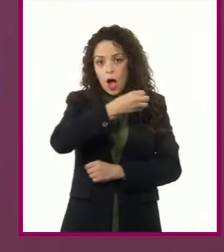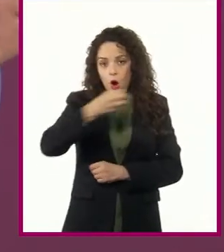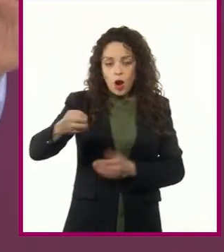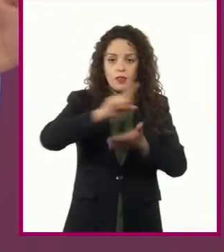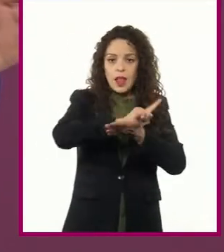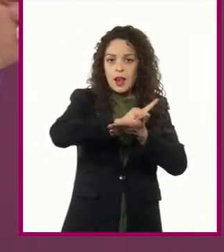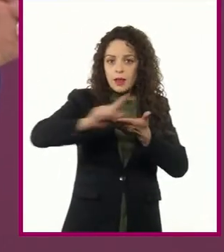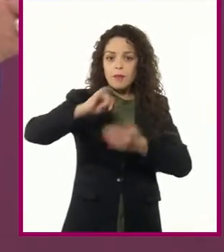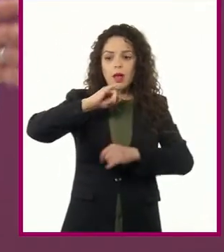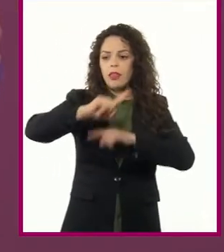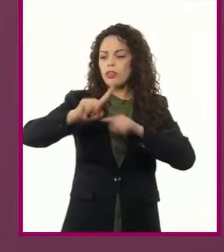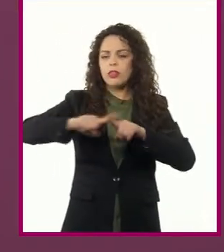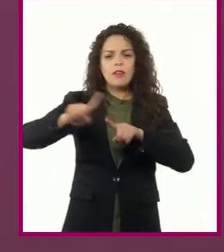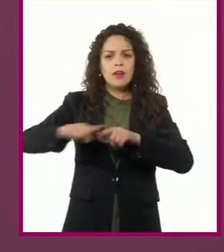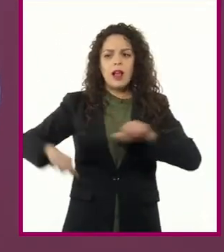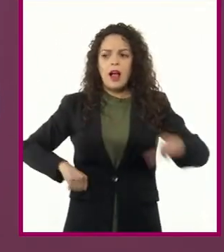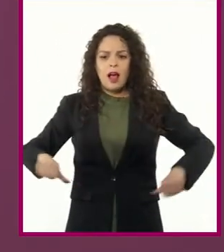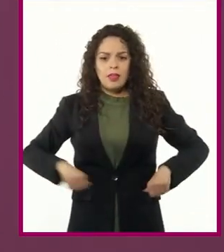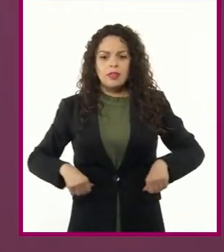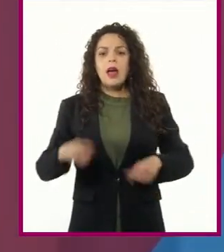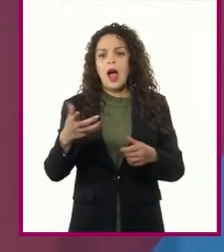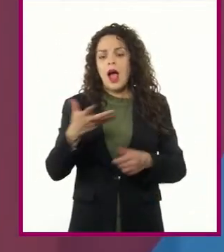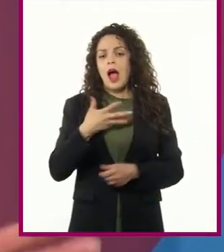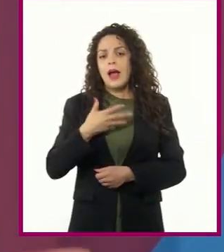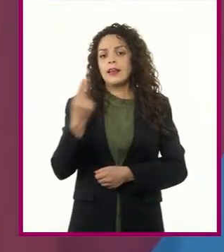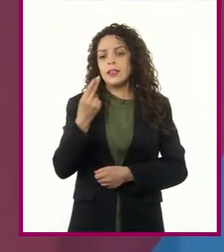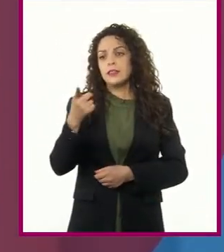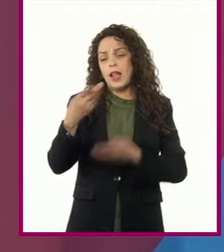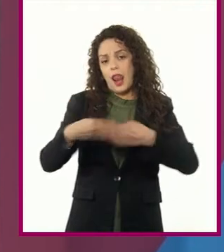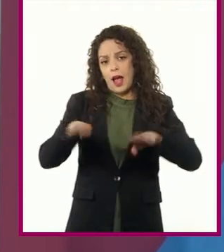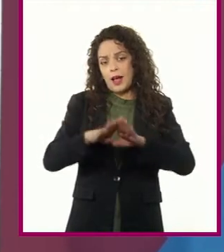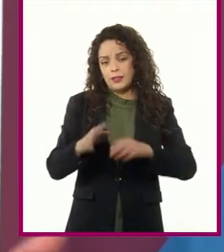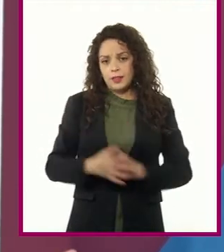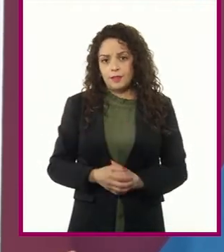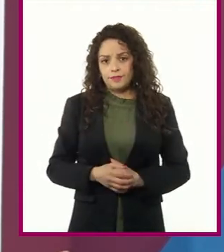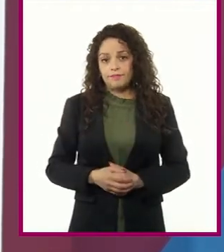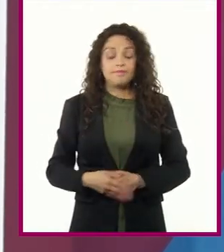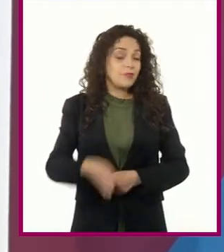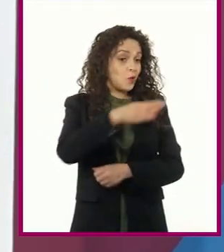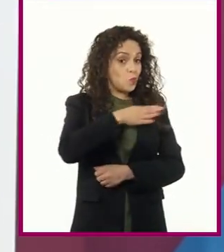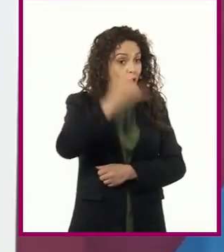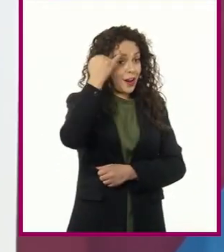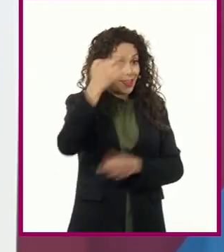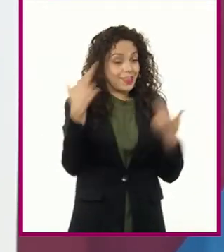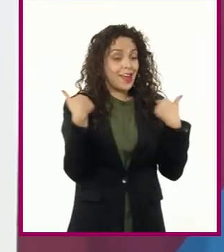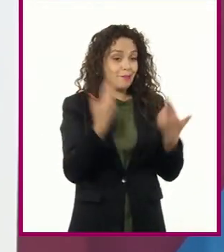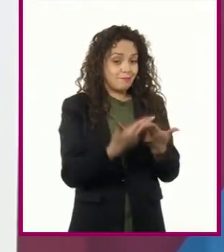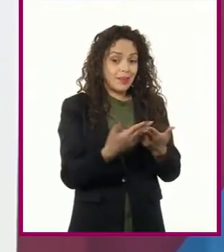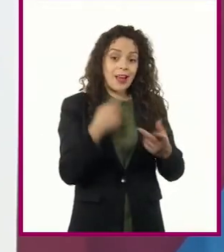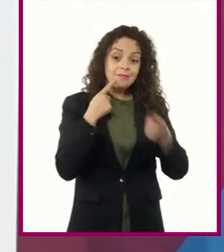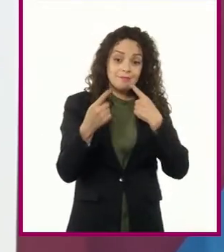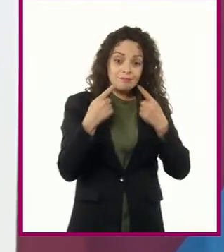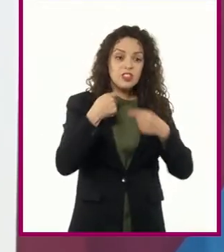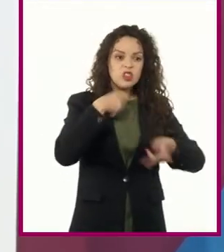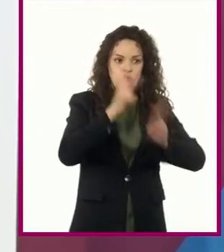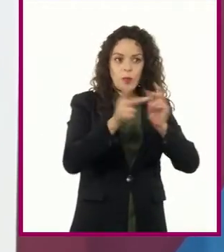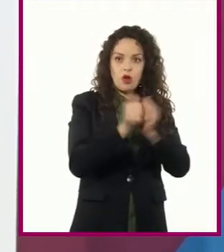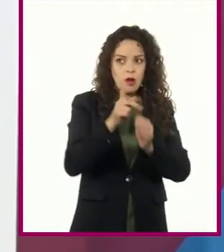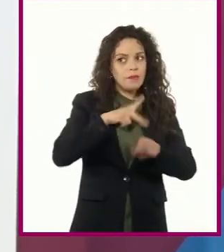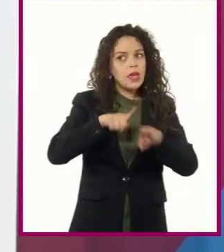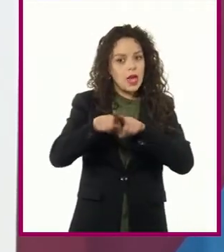y todas las actividades que se den en ella. Esa es una muy buena idea, profesor. Dialogaré con mi hermano